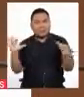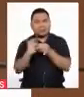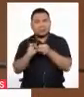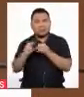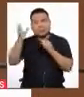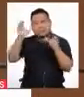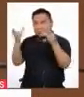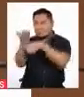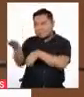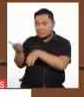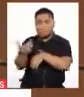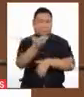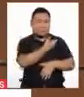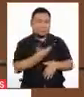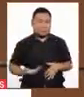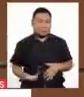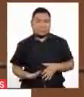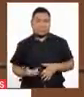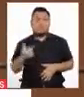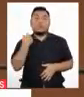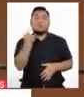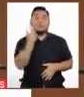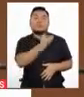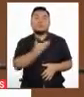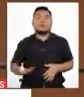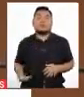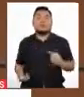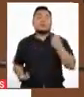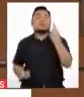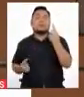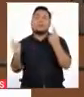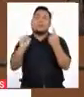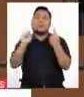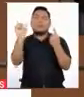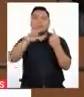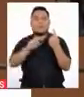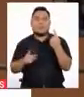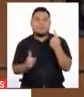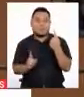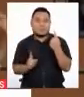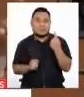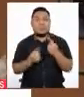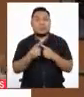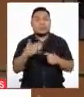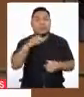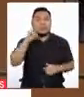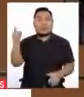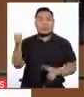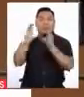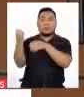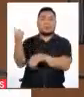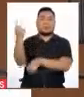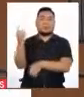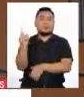Ejecutivo. Si lo hace solo el Ejecutivo, no estaría bien. Pero si también la ley de reforma la hace solo el Legislativo,